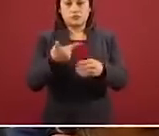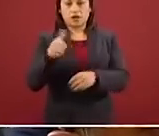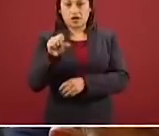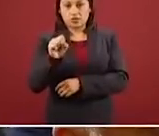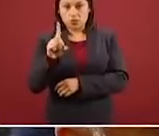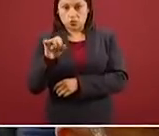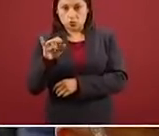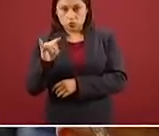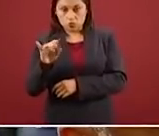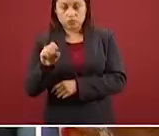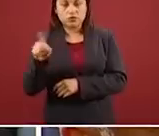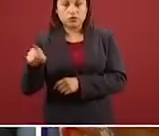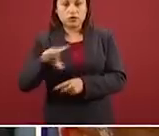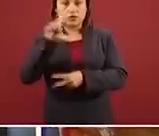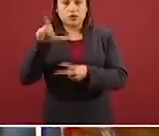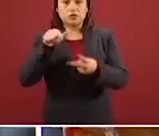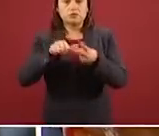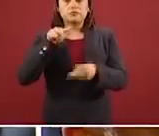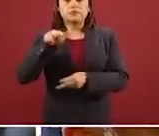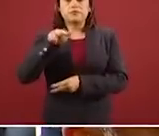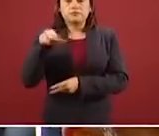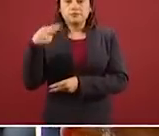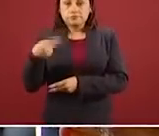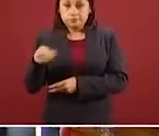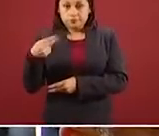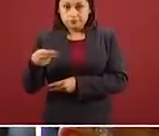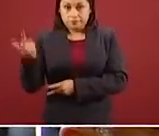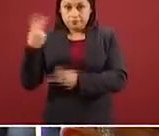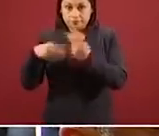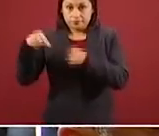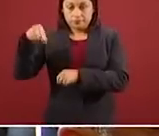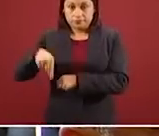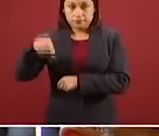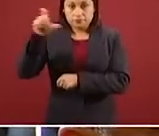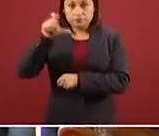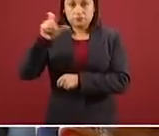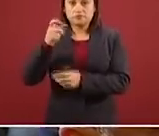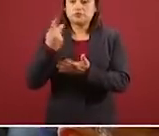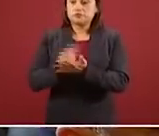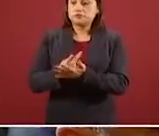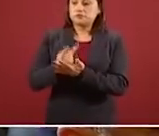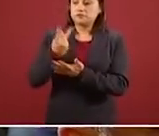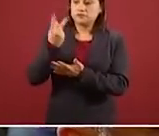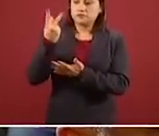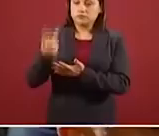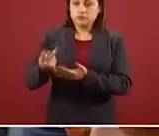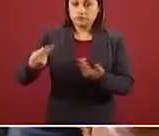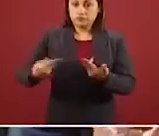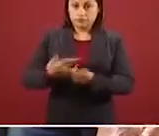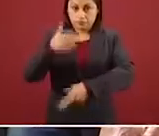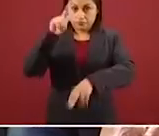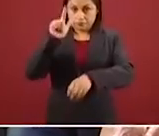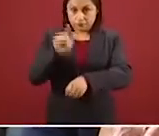repitió el 18 de noviembre, cuando se le entregó el premio nacional.